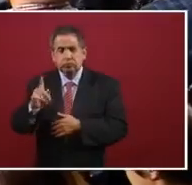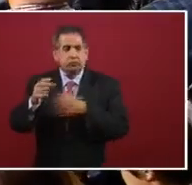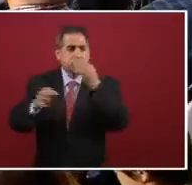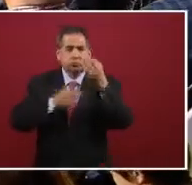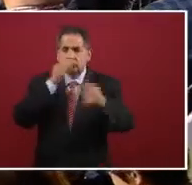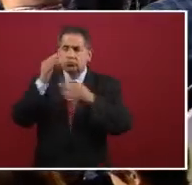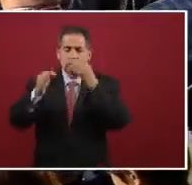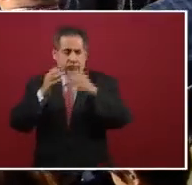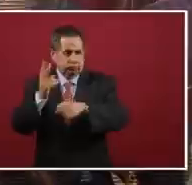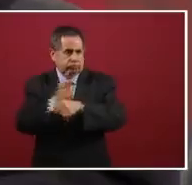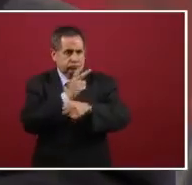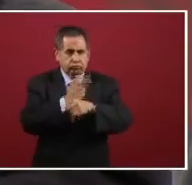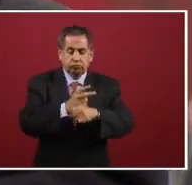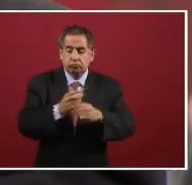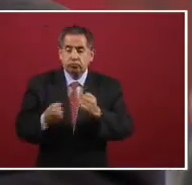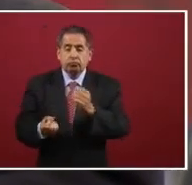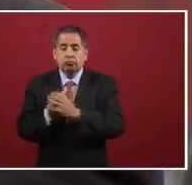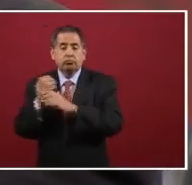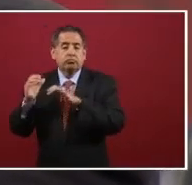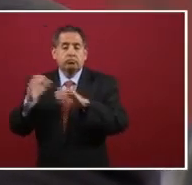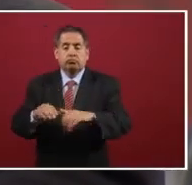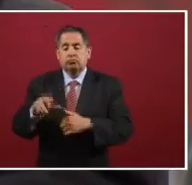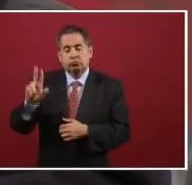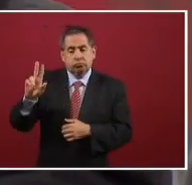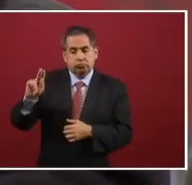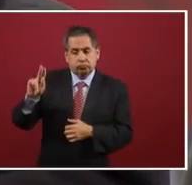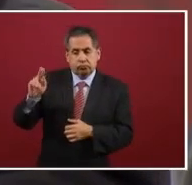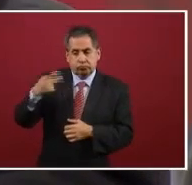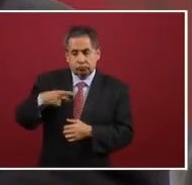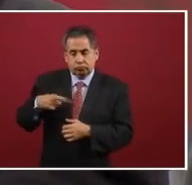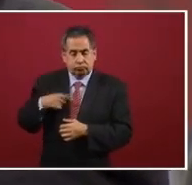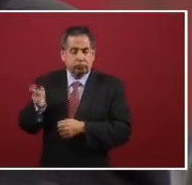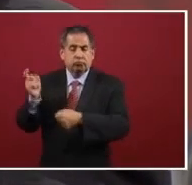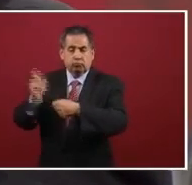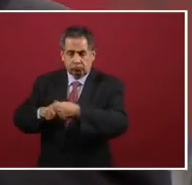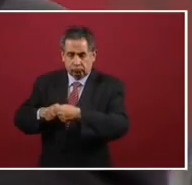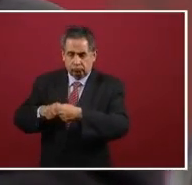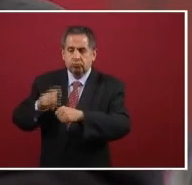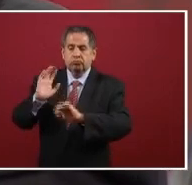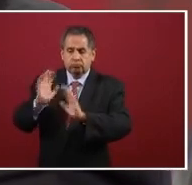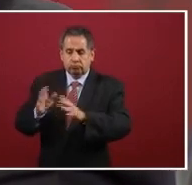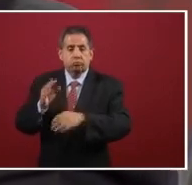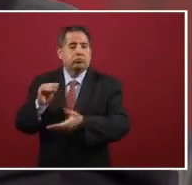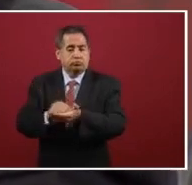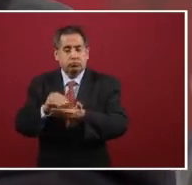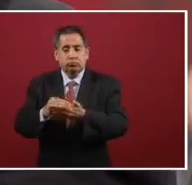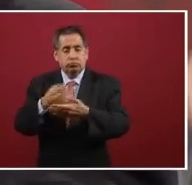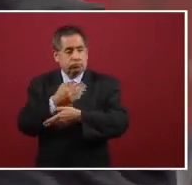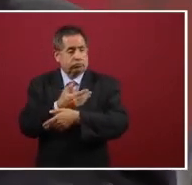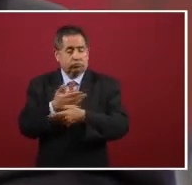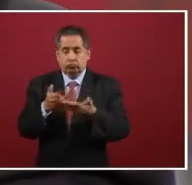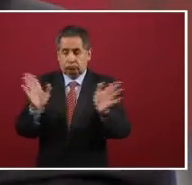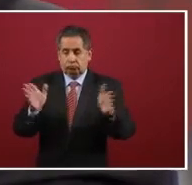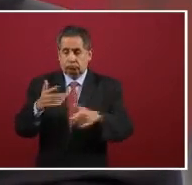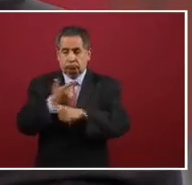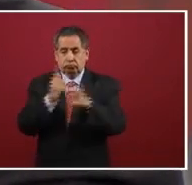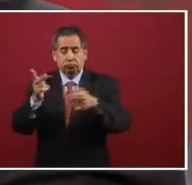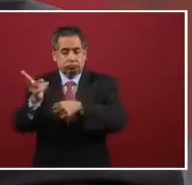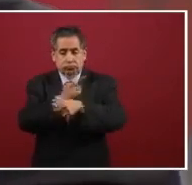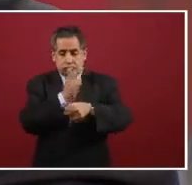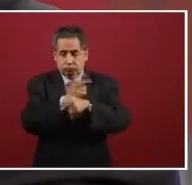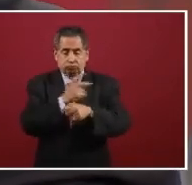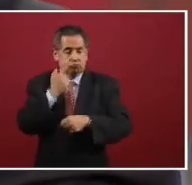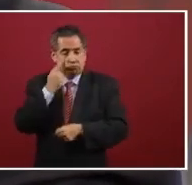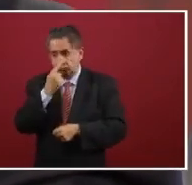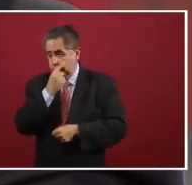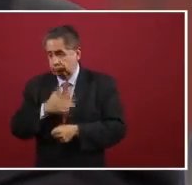convocatoria y en esa convocatoria son 80 los que se han dado de alta y sigue abierta la convocatoria a fin de que sea pública, de